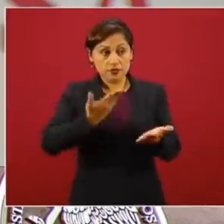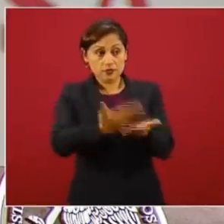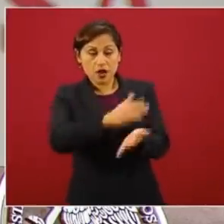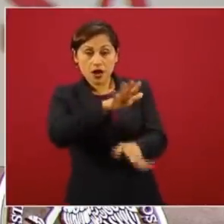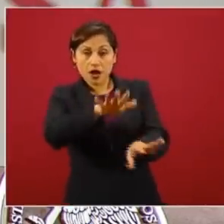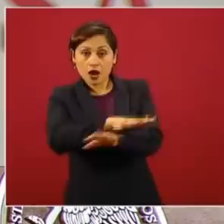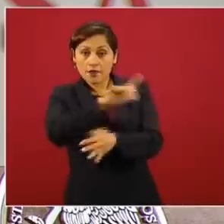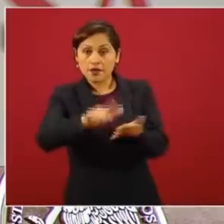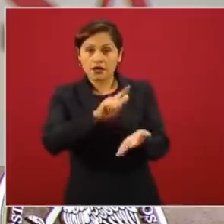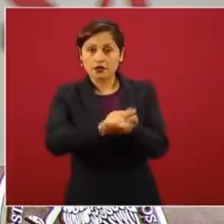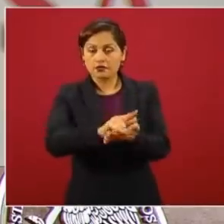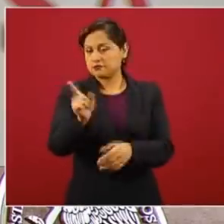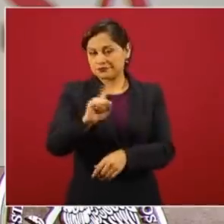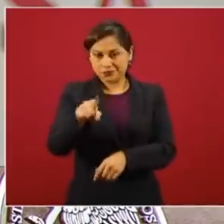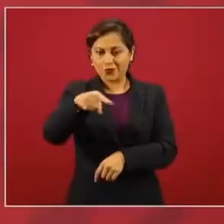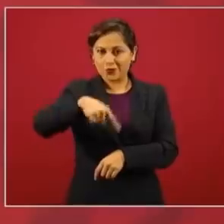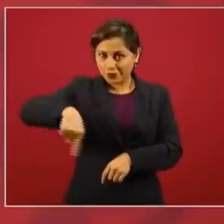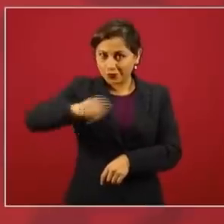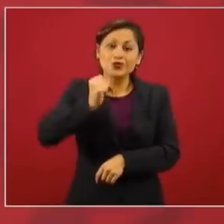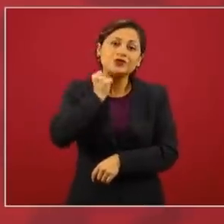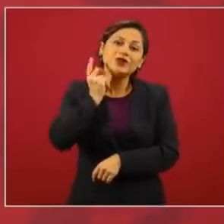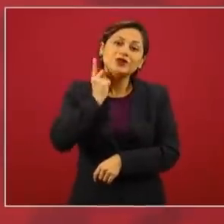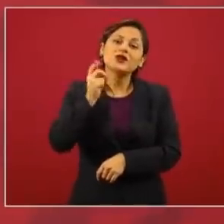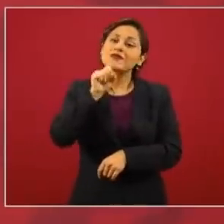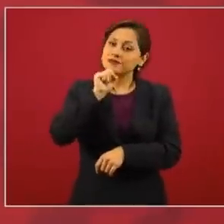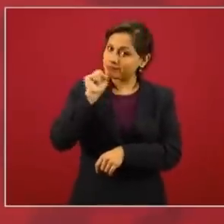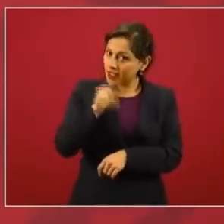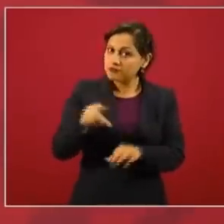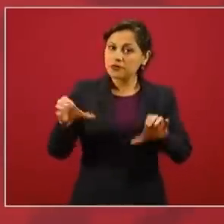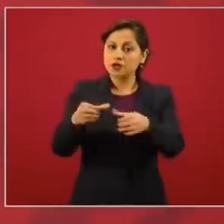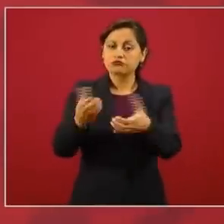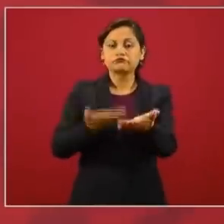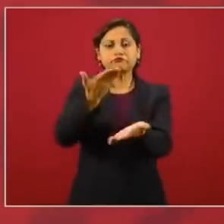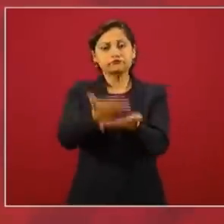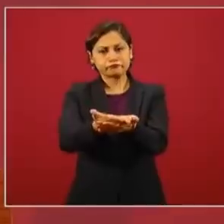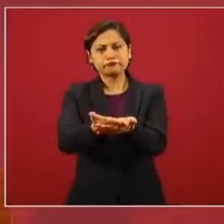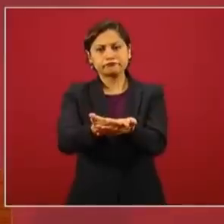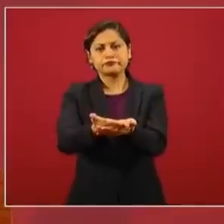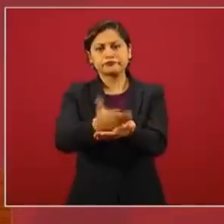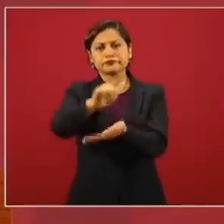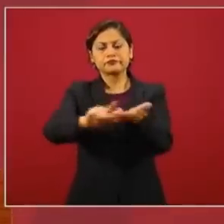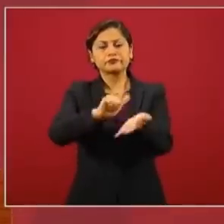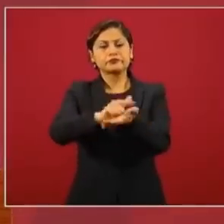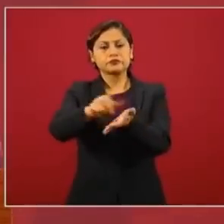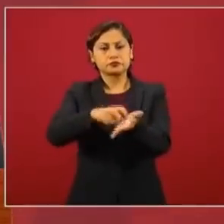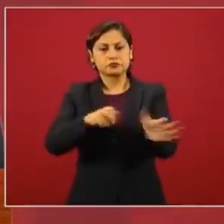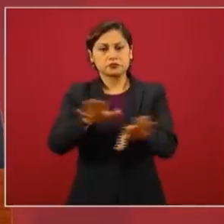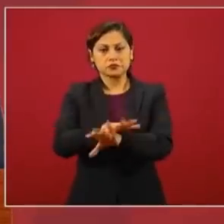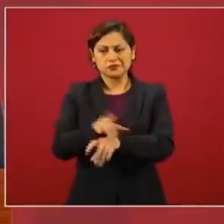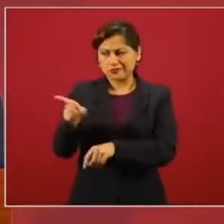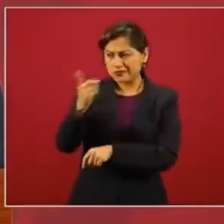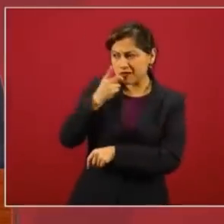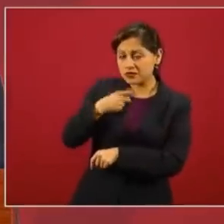entonces ellos presentan iniciativas. No sabía de esta iniciativa